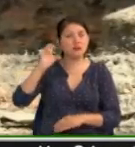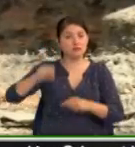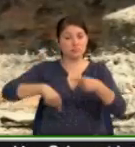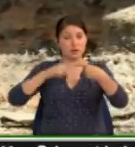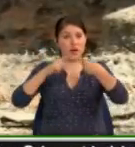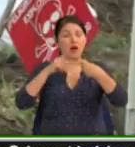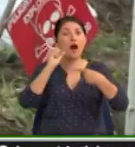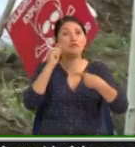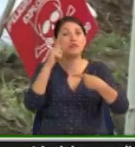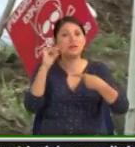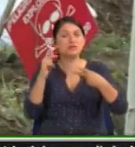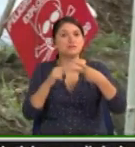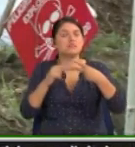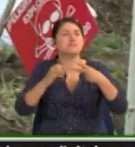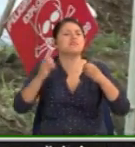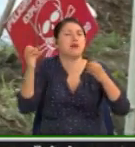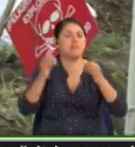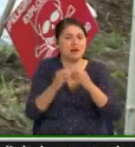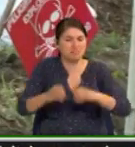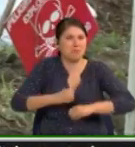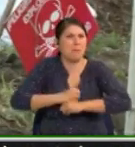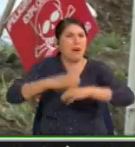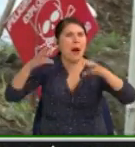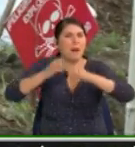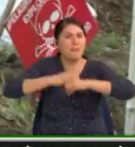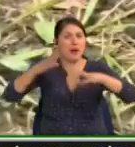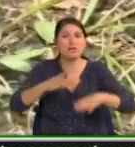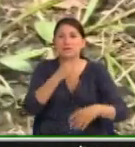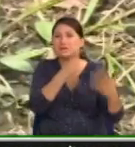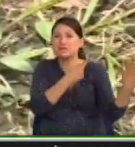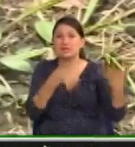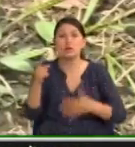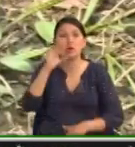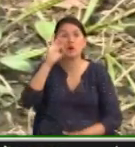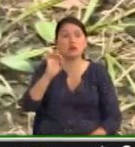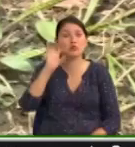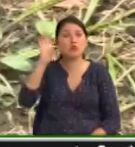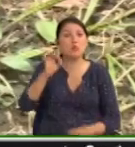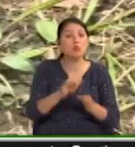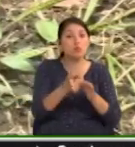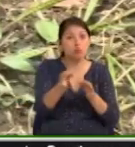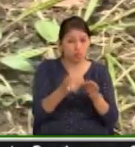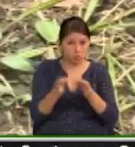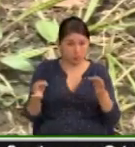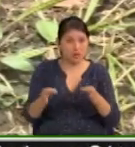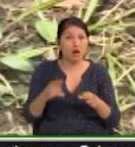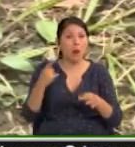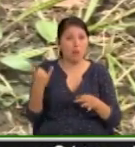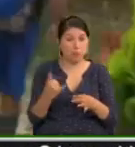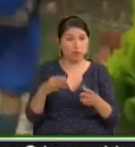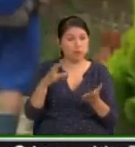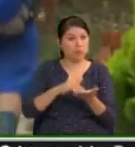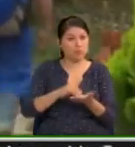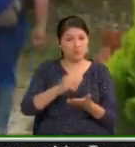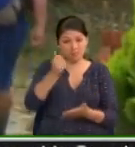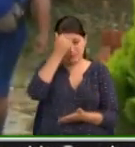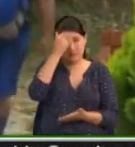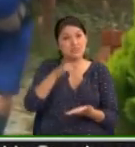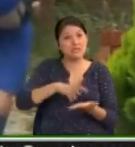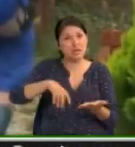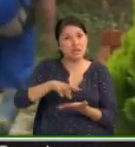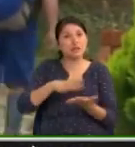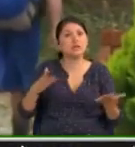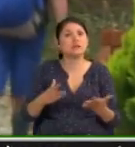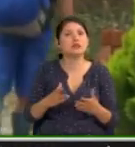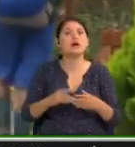de Afganistán con más minas antipersona, 689 municipios entre los que se encuentran los de Santander, como